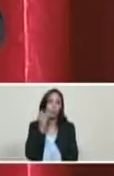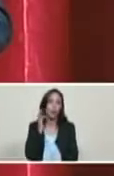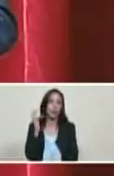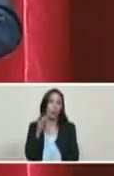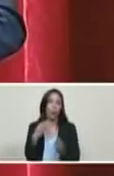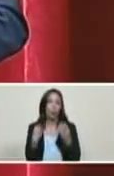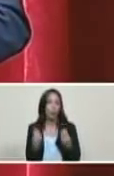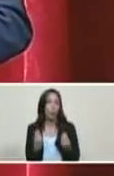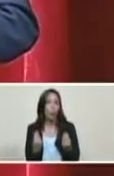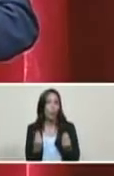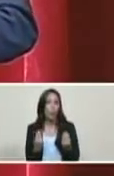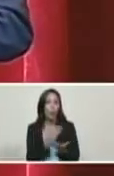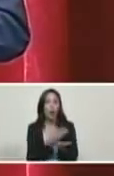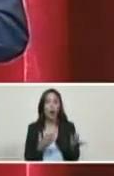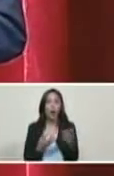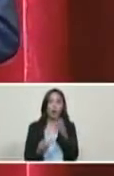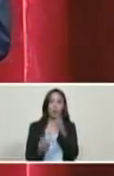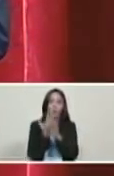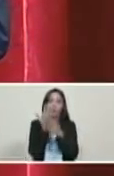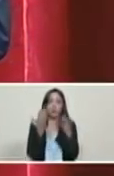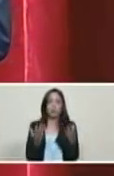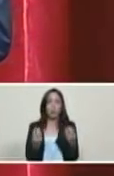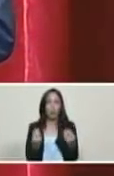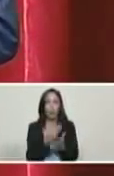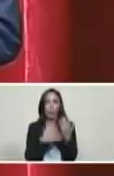¿Cómo pensaban la fundación de la República?